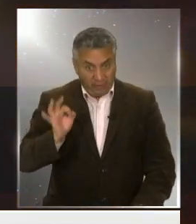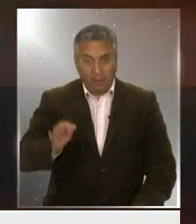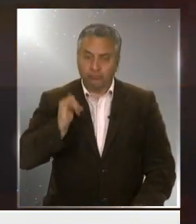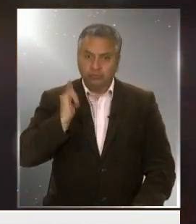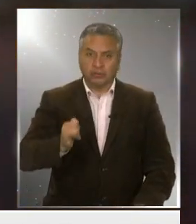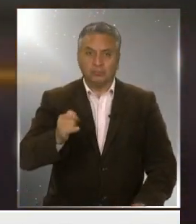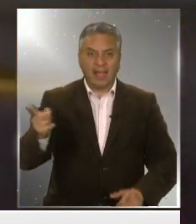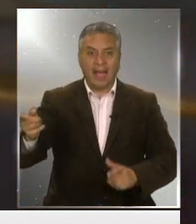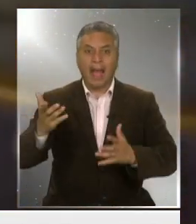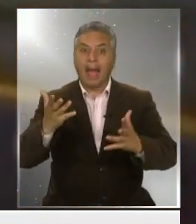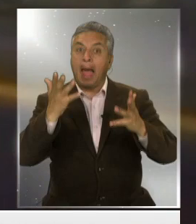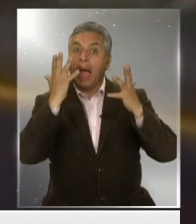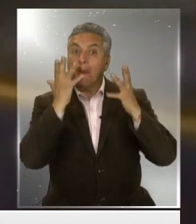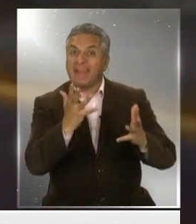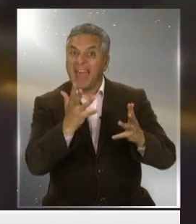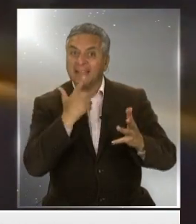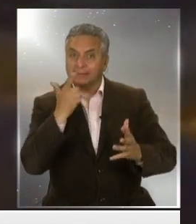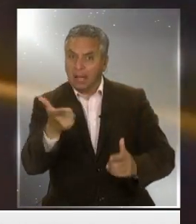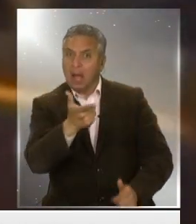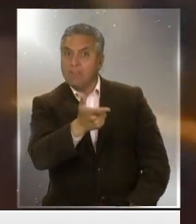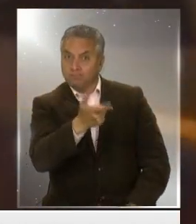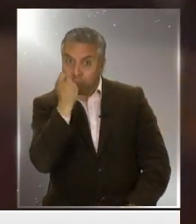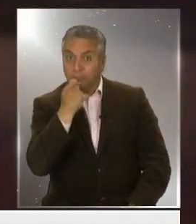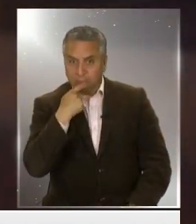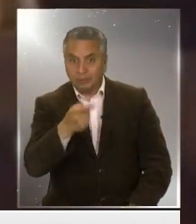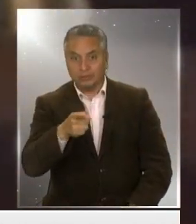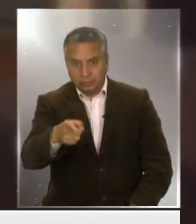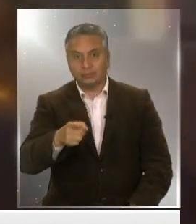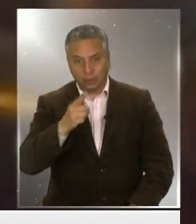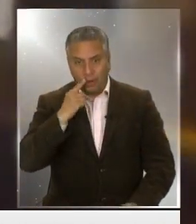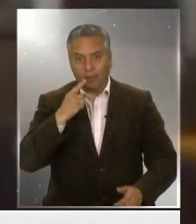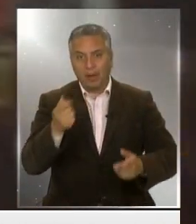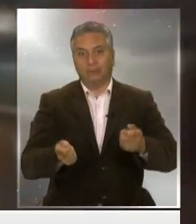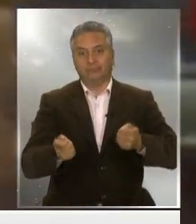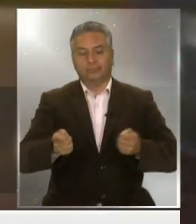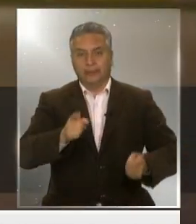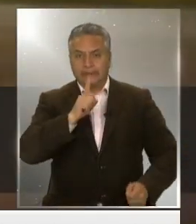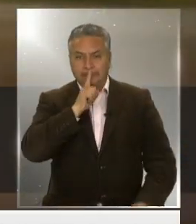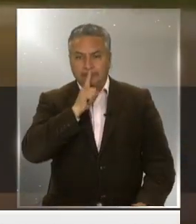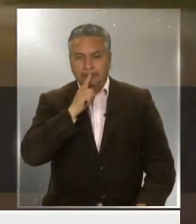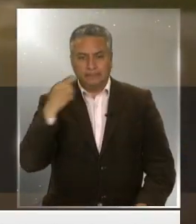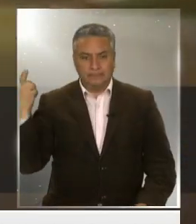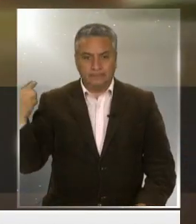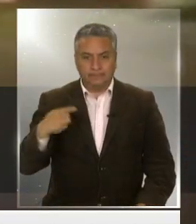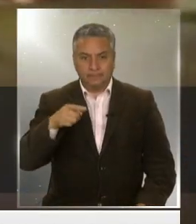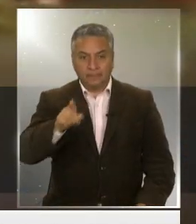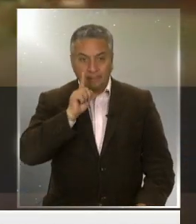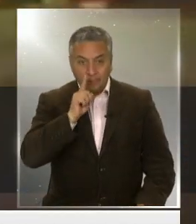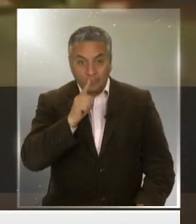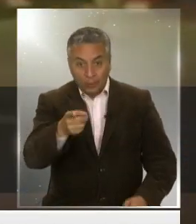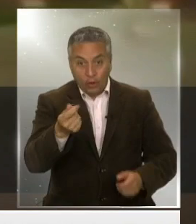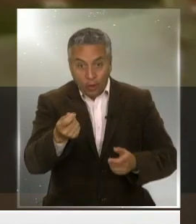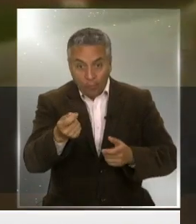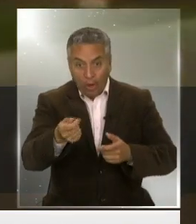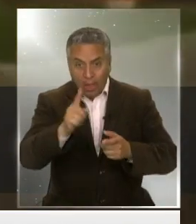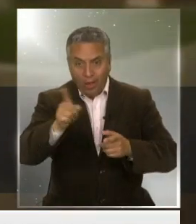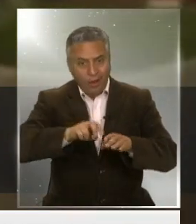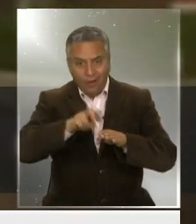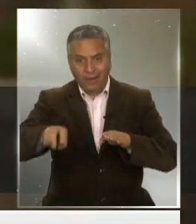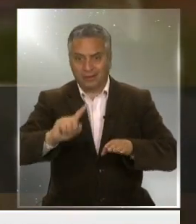Bajo amenaza de ser baleado, así comenzaba el trayecto de este conductor. No te bajes, sino yo